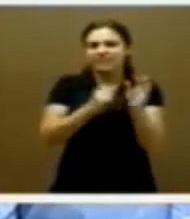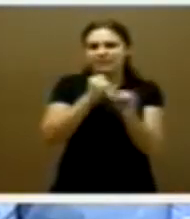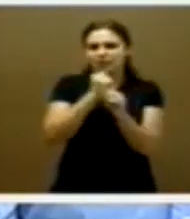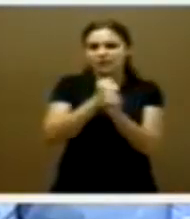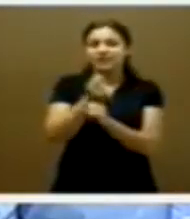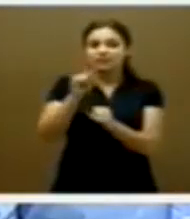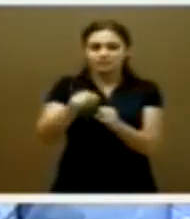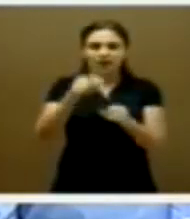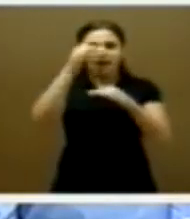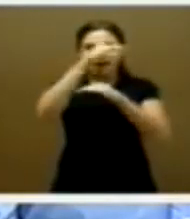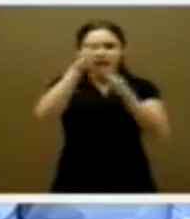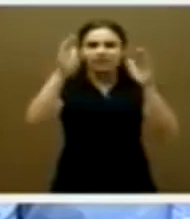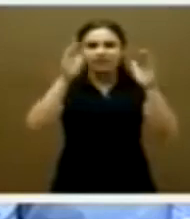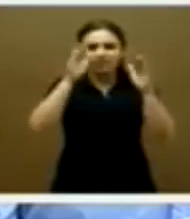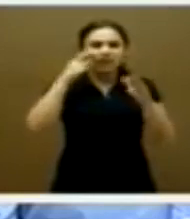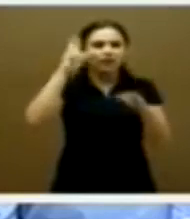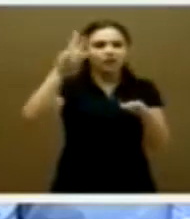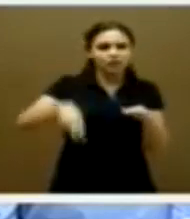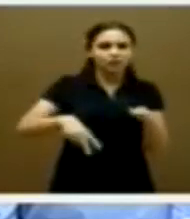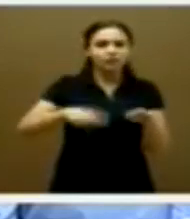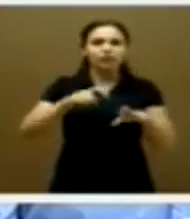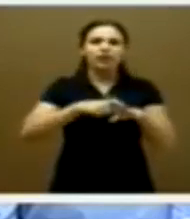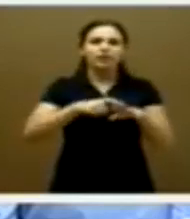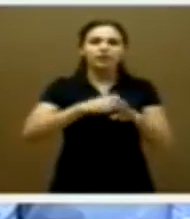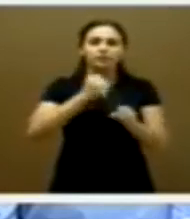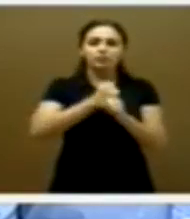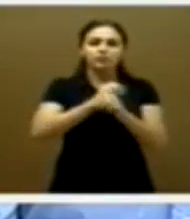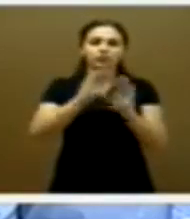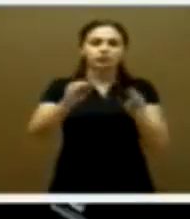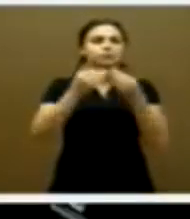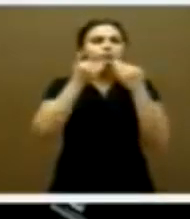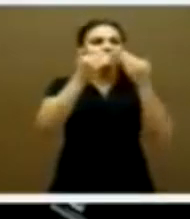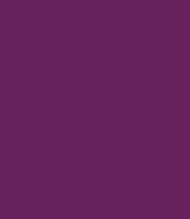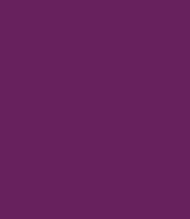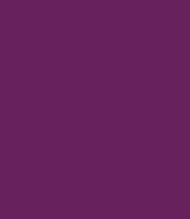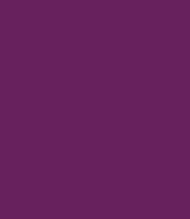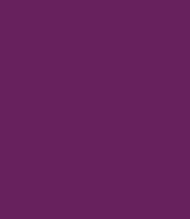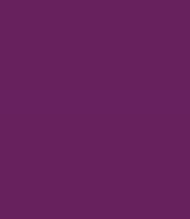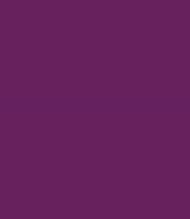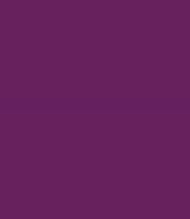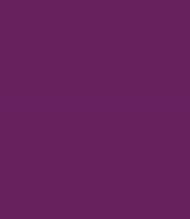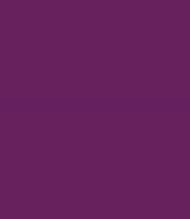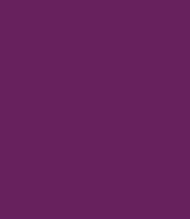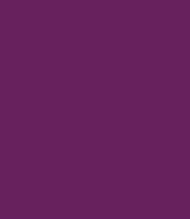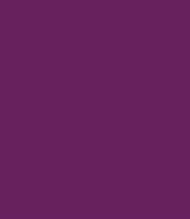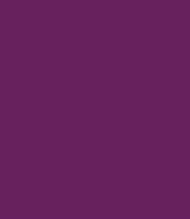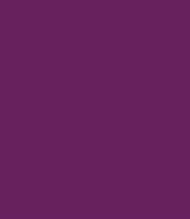también atender al reconocimiento de su categoría profesional. Muchas gracias.